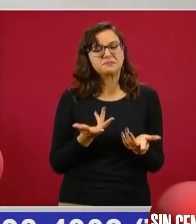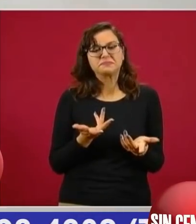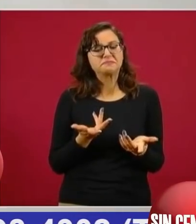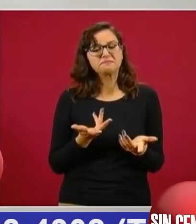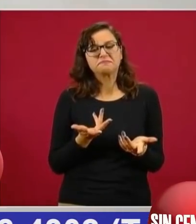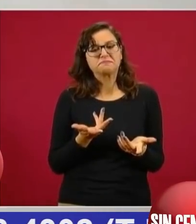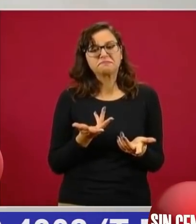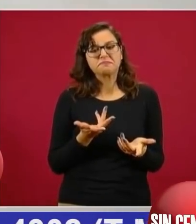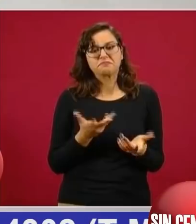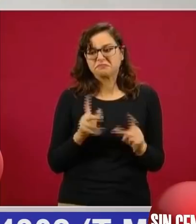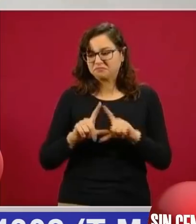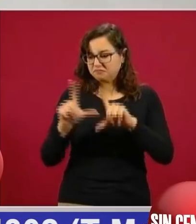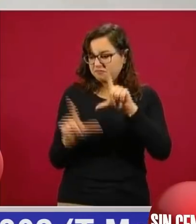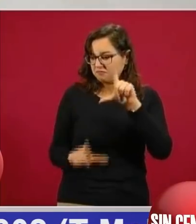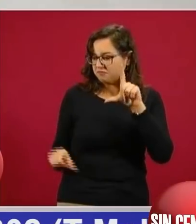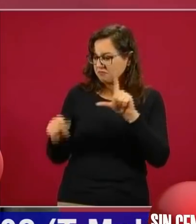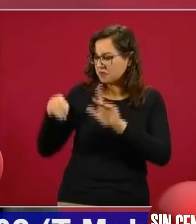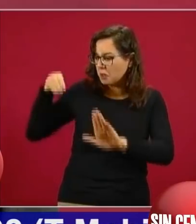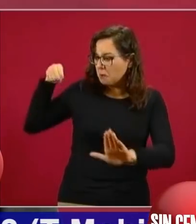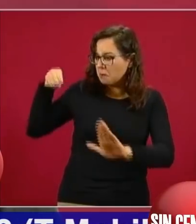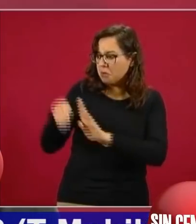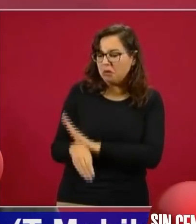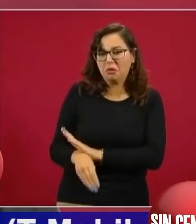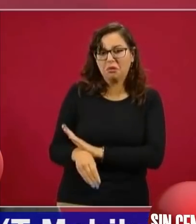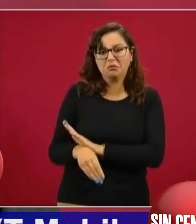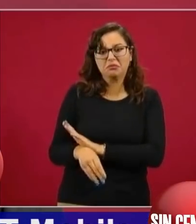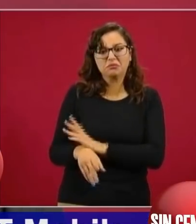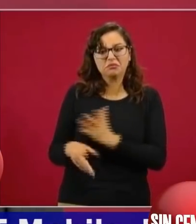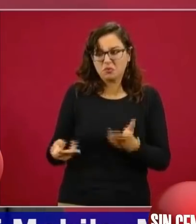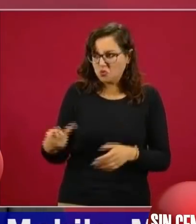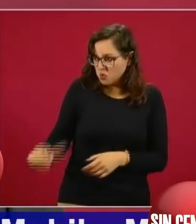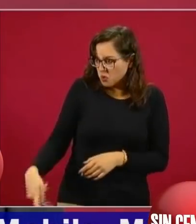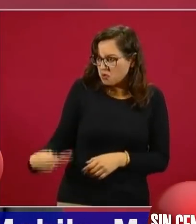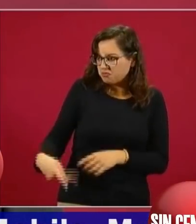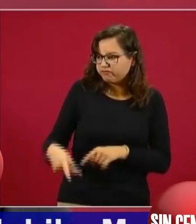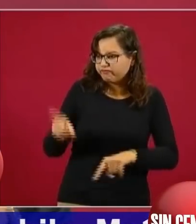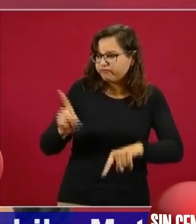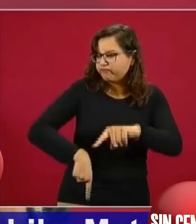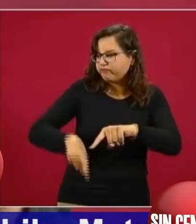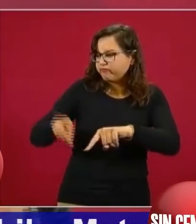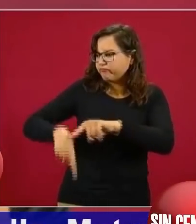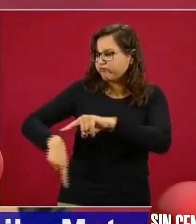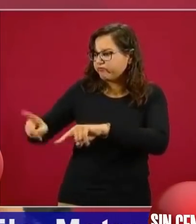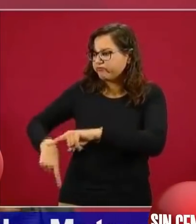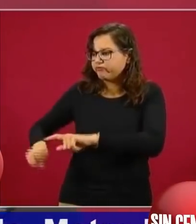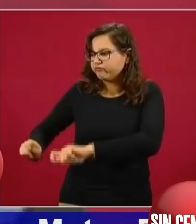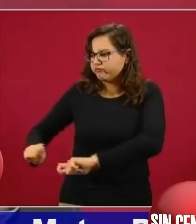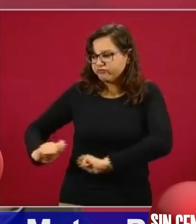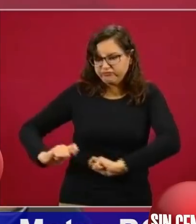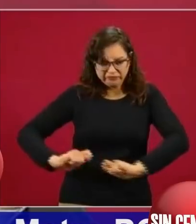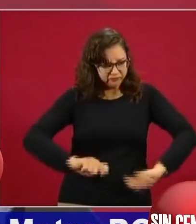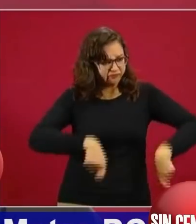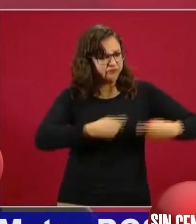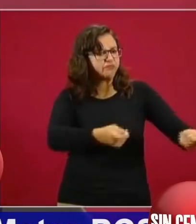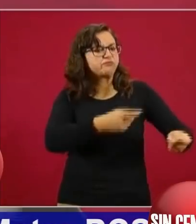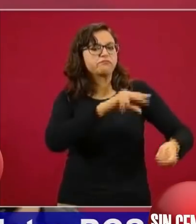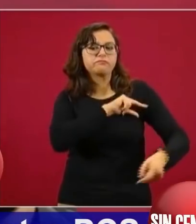de los bienes de México, los bienes de la nación, solo en beneficio